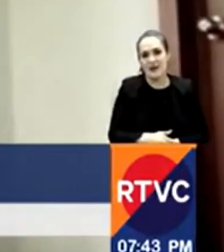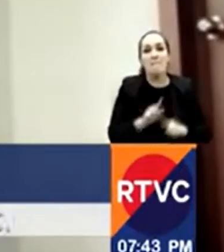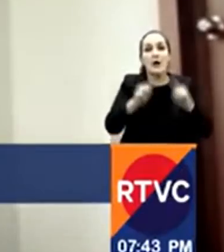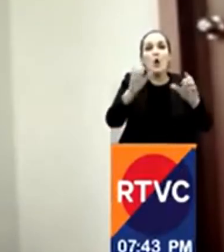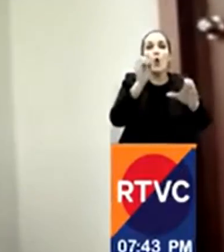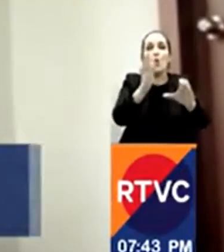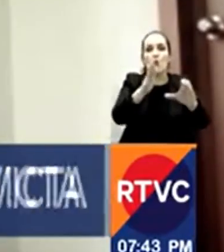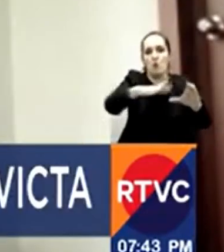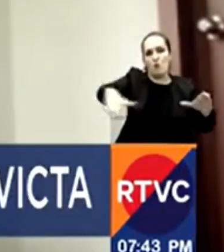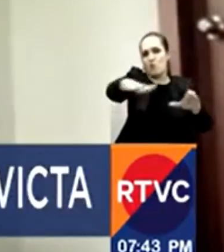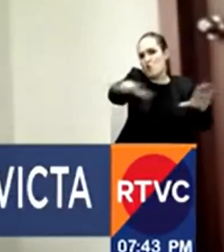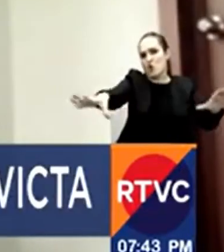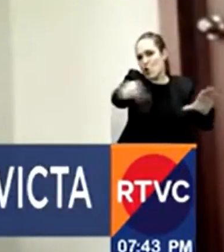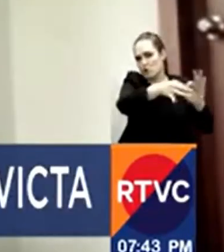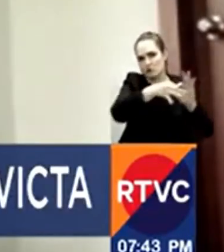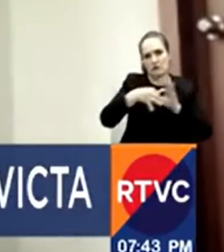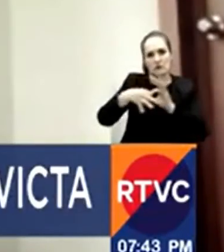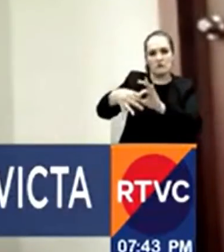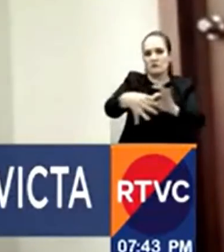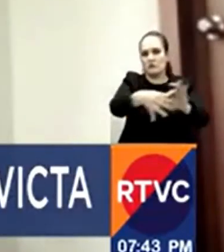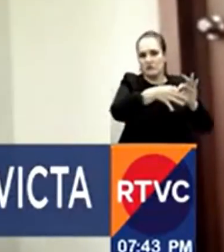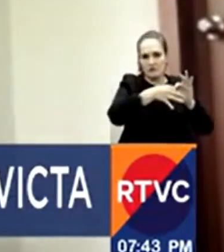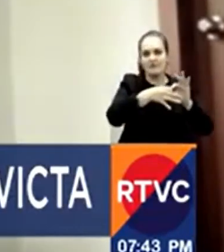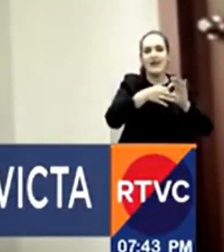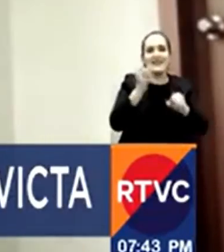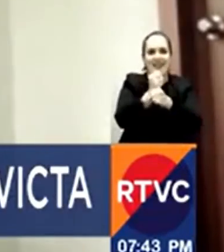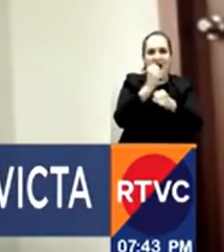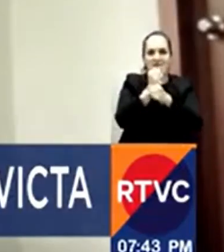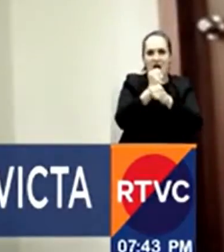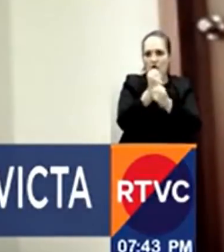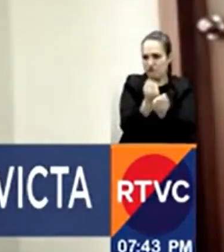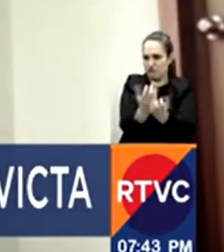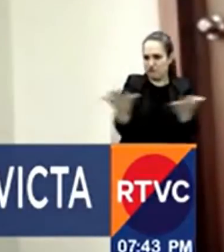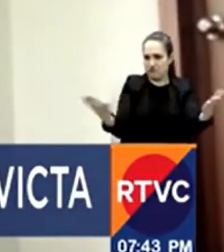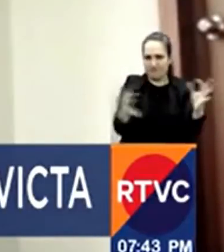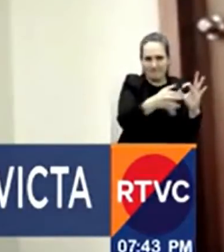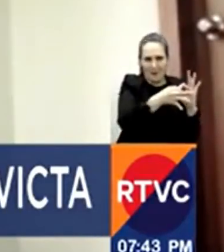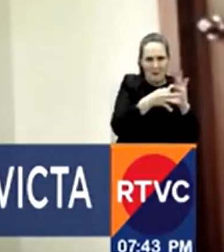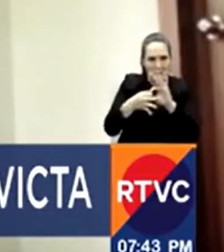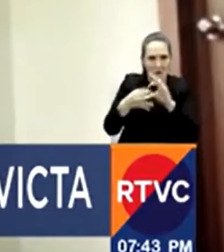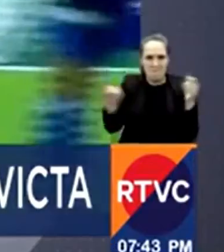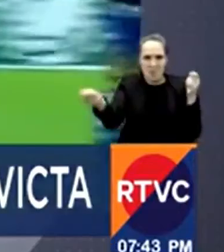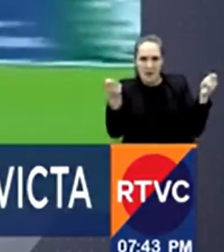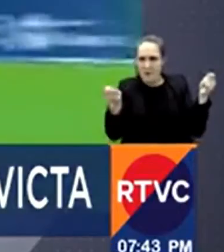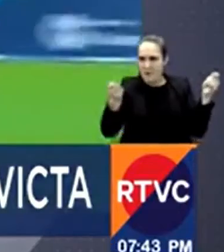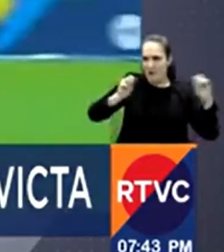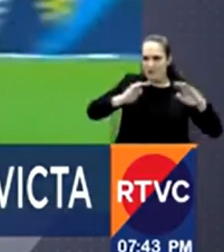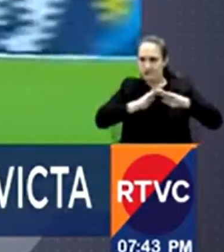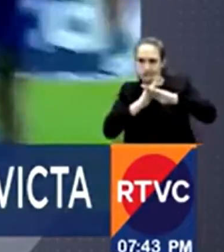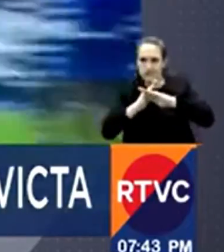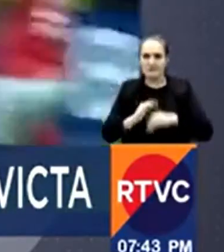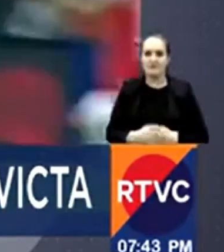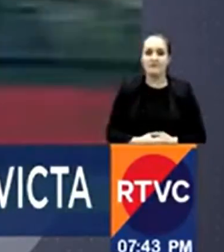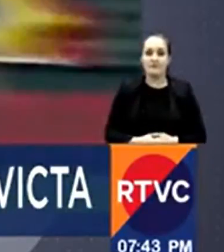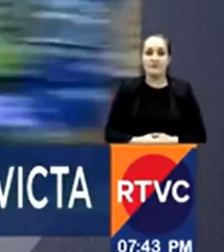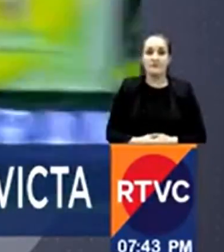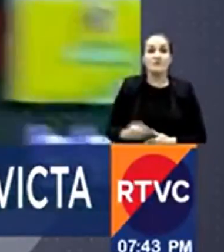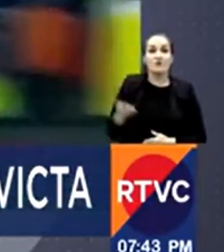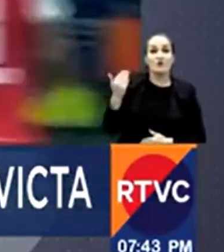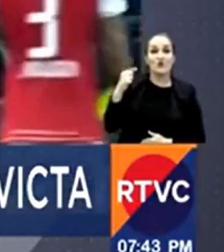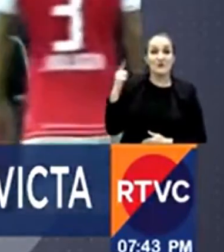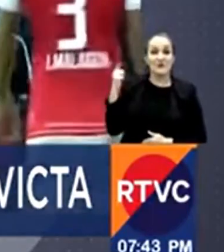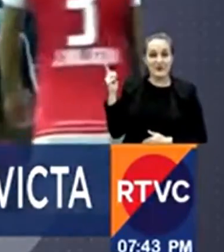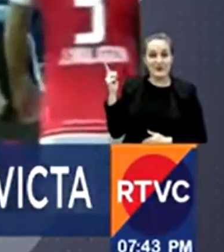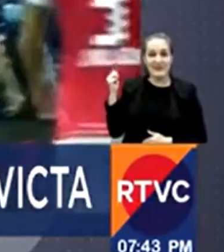Esto es el trabajo de muchas personas obrando para el bien común. Viene de ser protagonista del